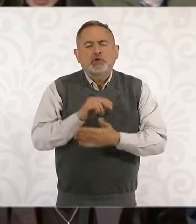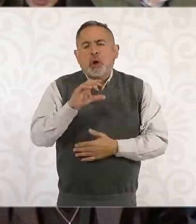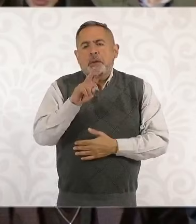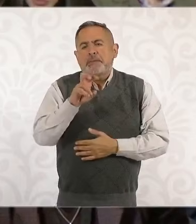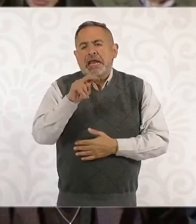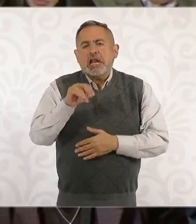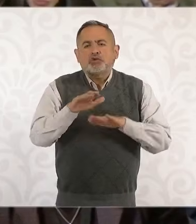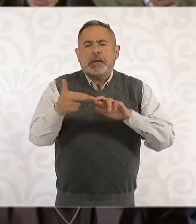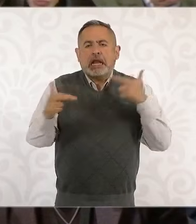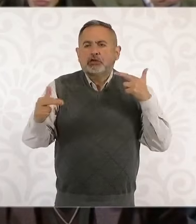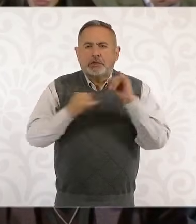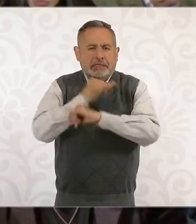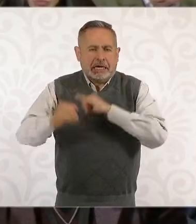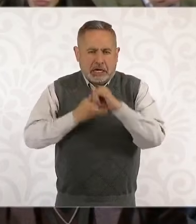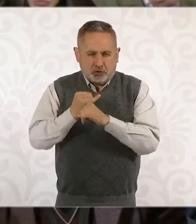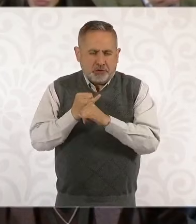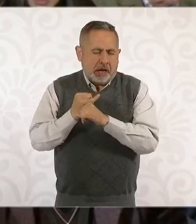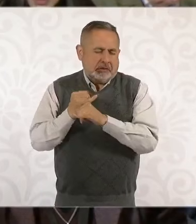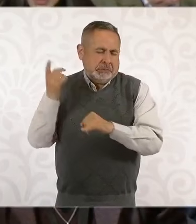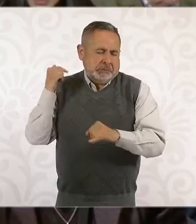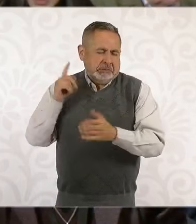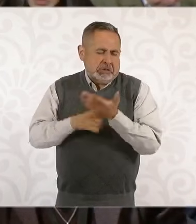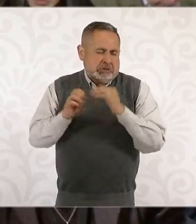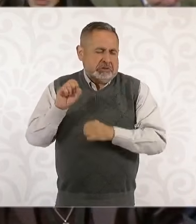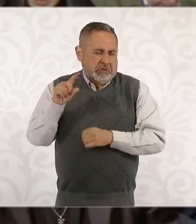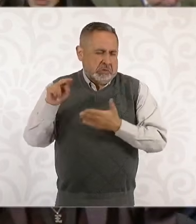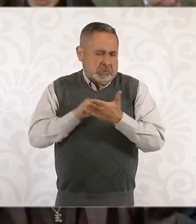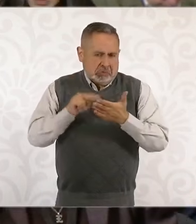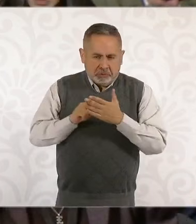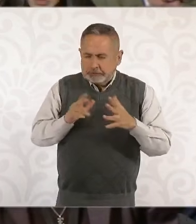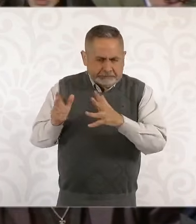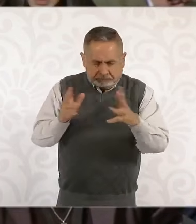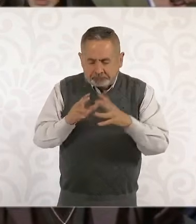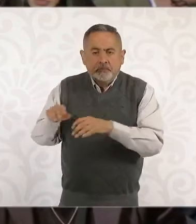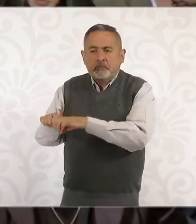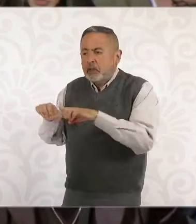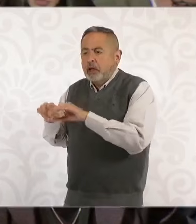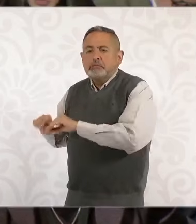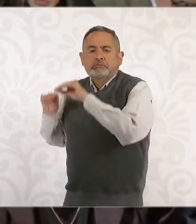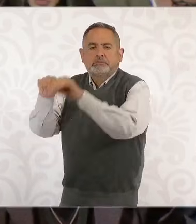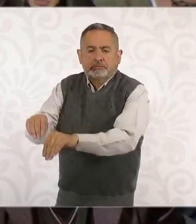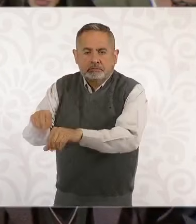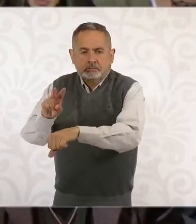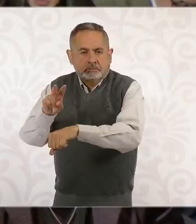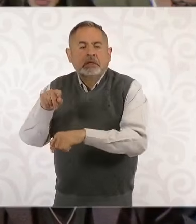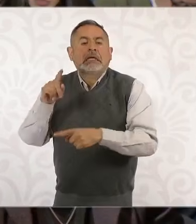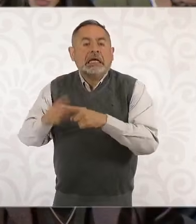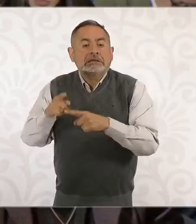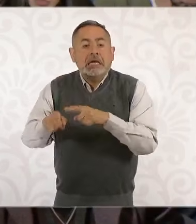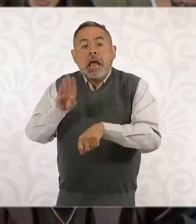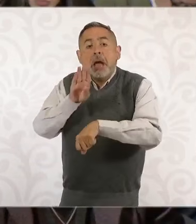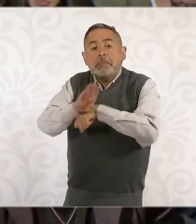sobre Relaciones Diplomáticas de 1961. Esta representación incluye la custodia de las instalaciones de